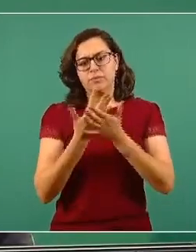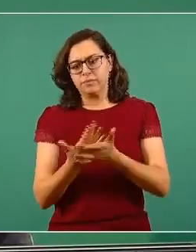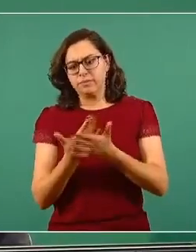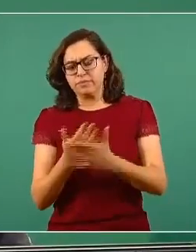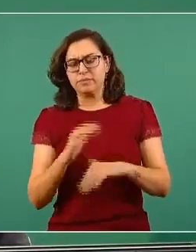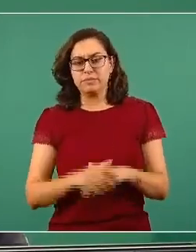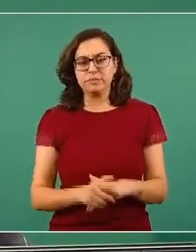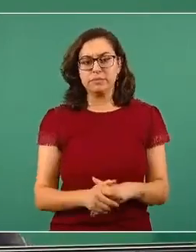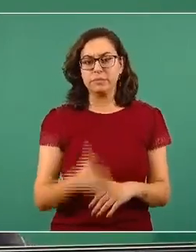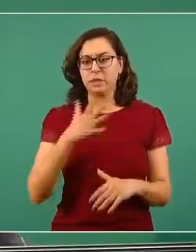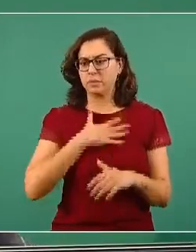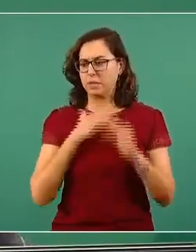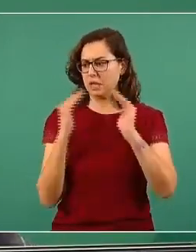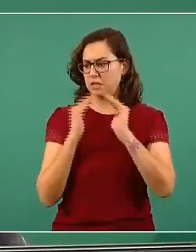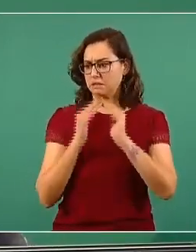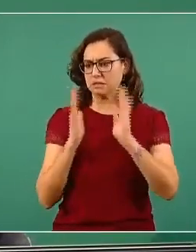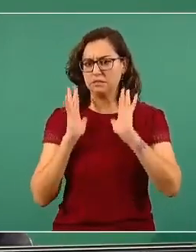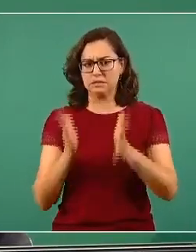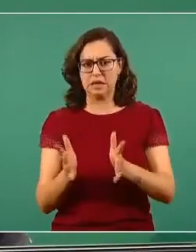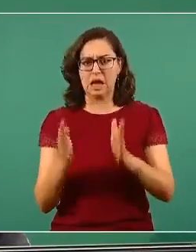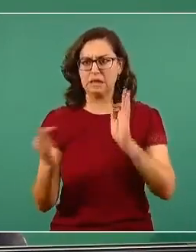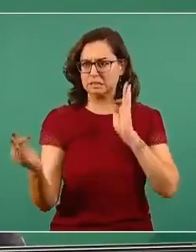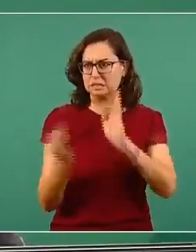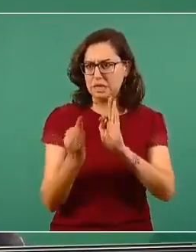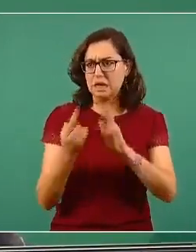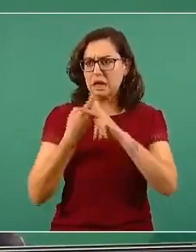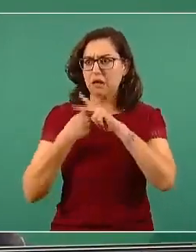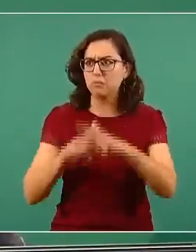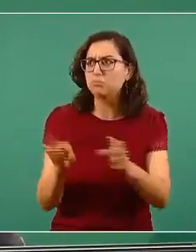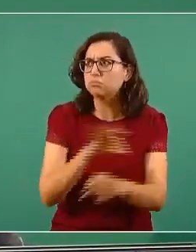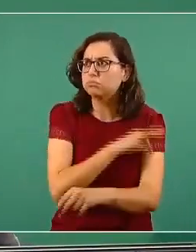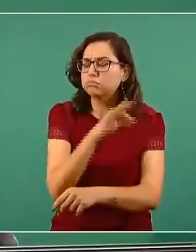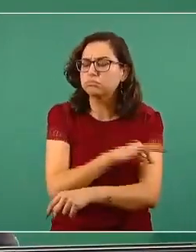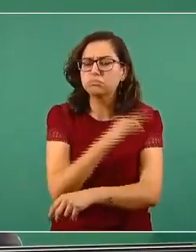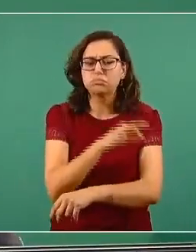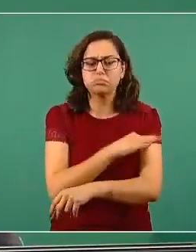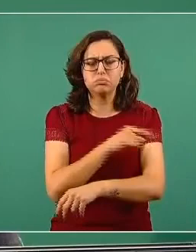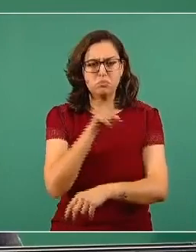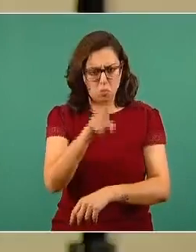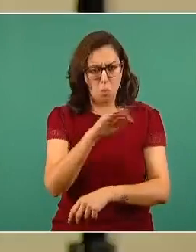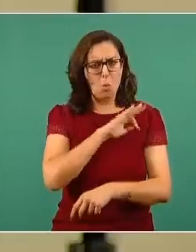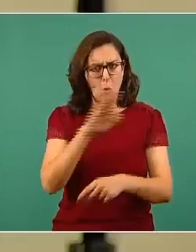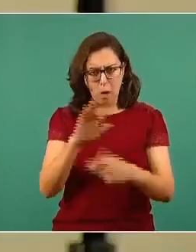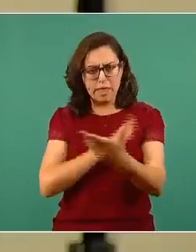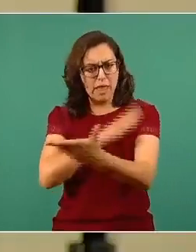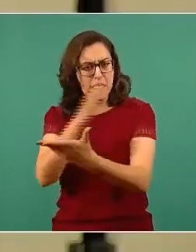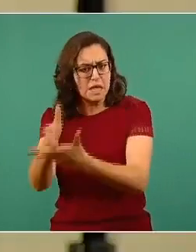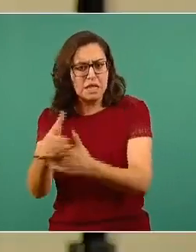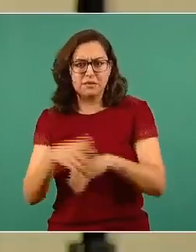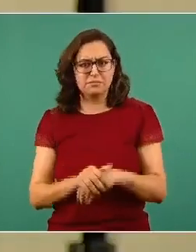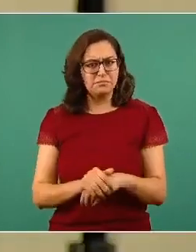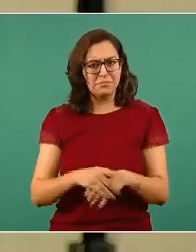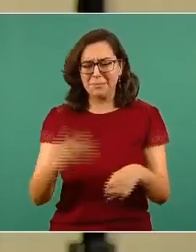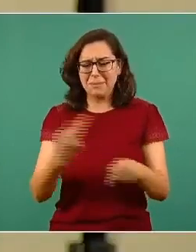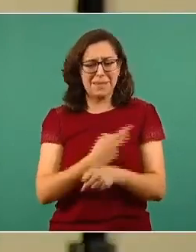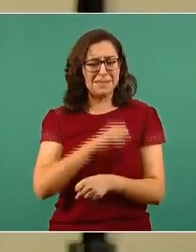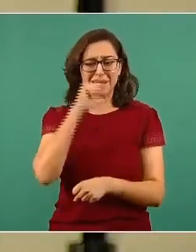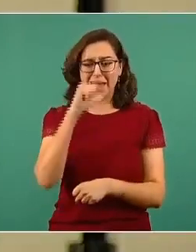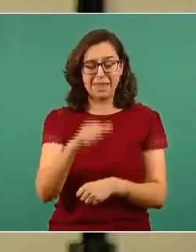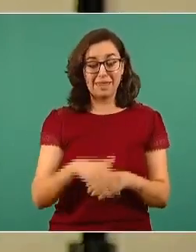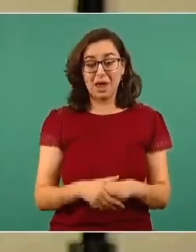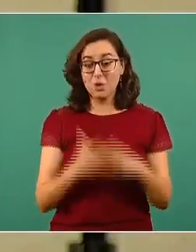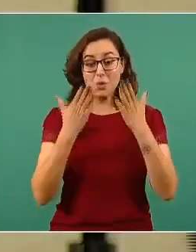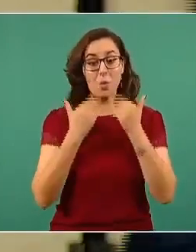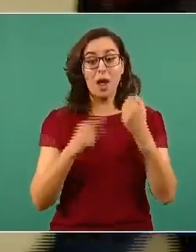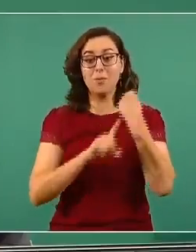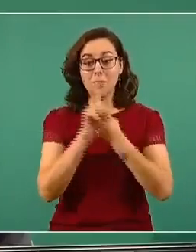están vacunando cerca de su casa, preséntese. No pasa nada, preséntese ahí. Ahí